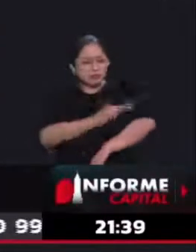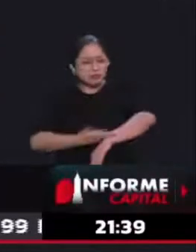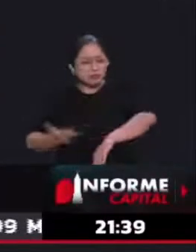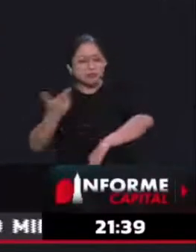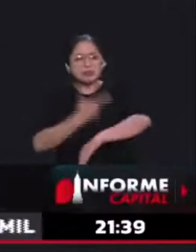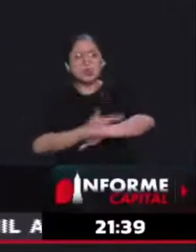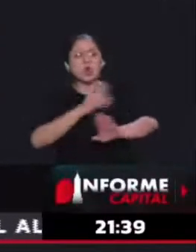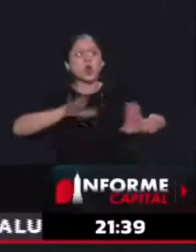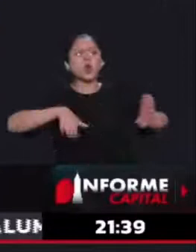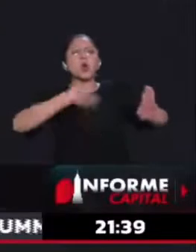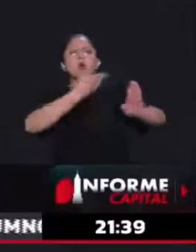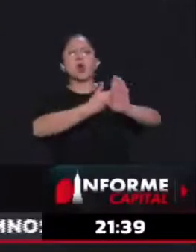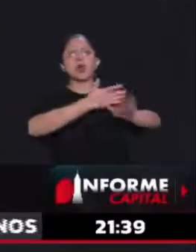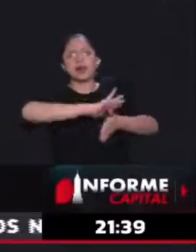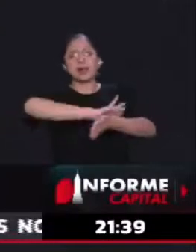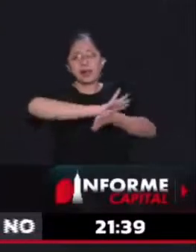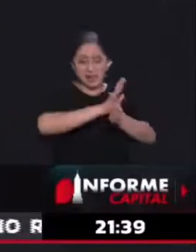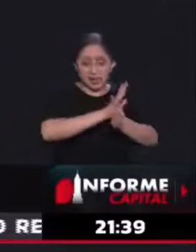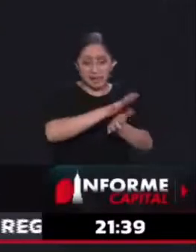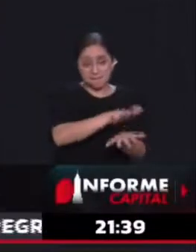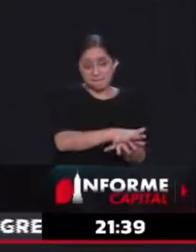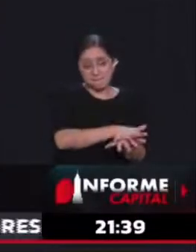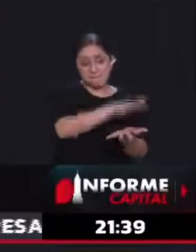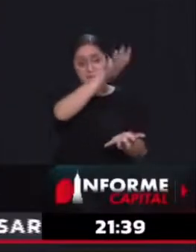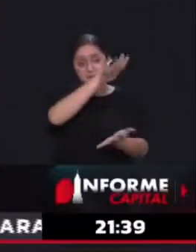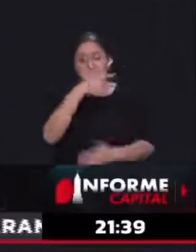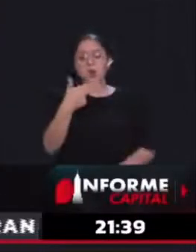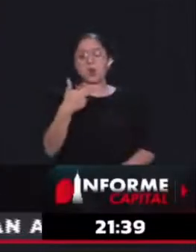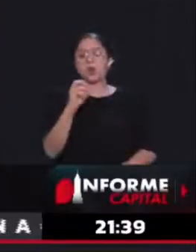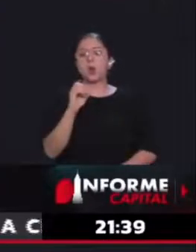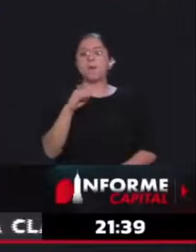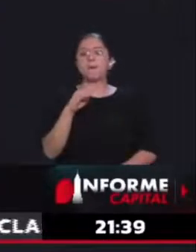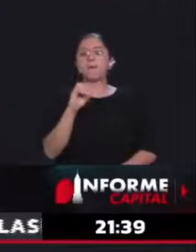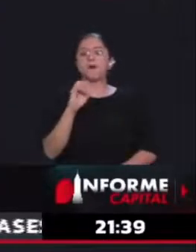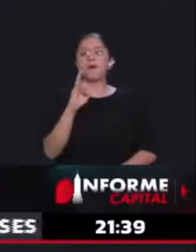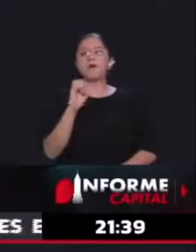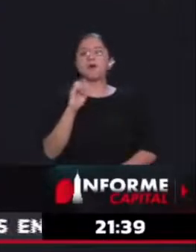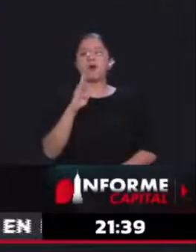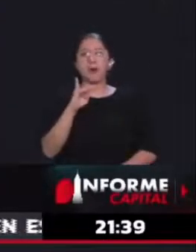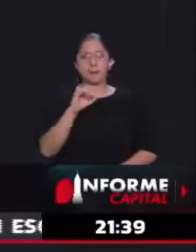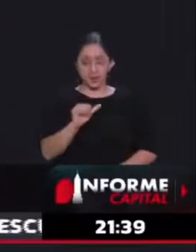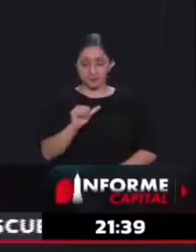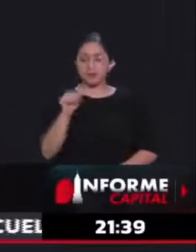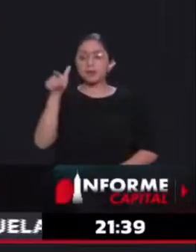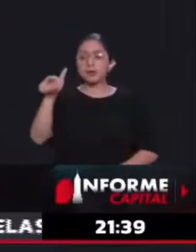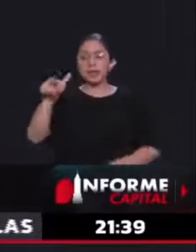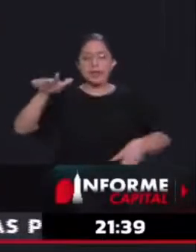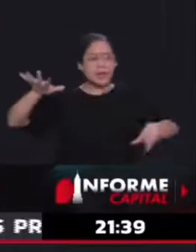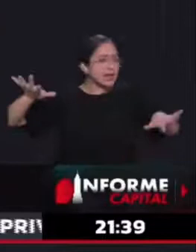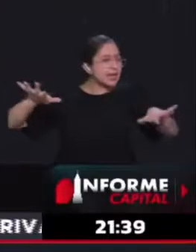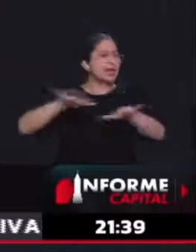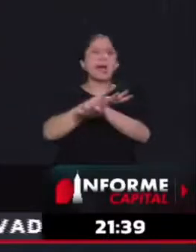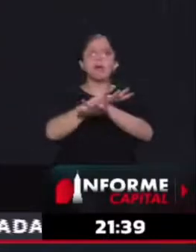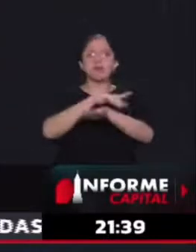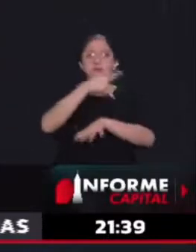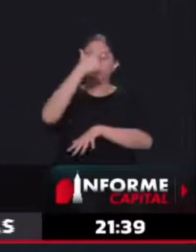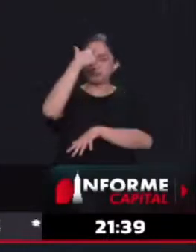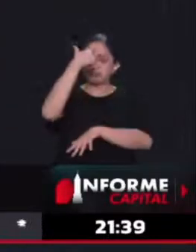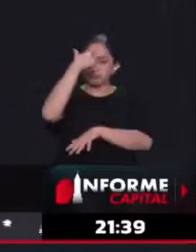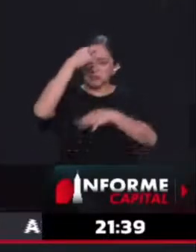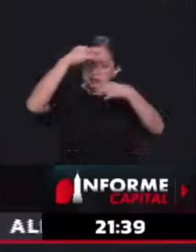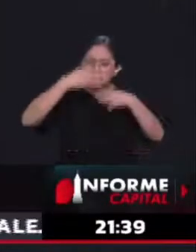y específicamente contra la homofobia, que una campaña que impulse un cambio cultural, un cambio cultural que